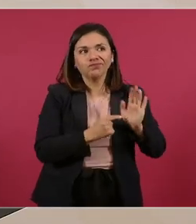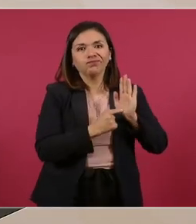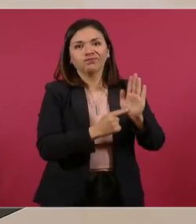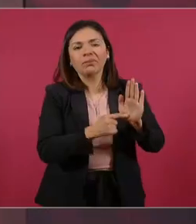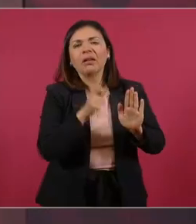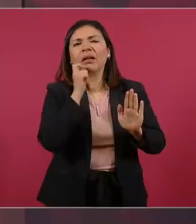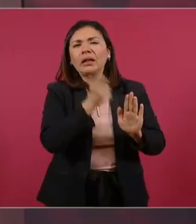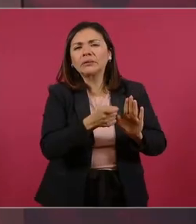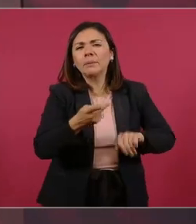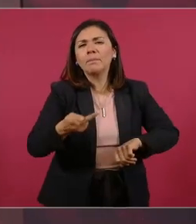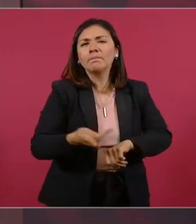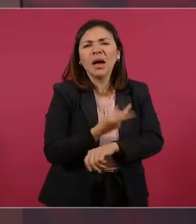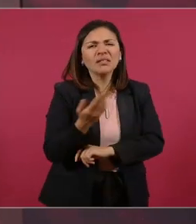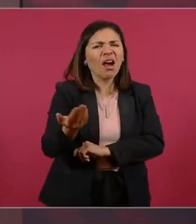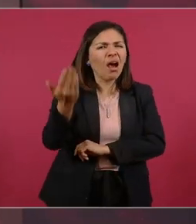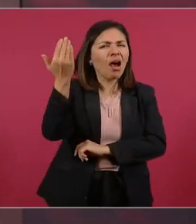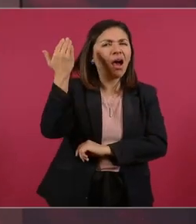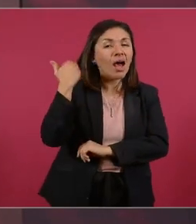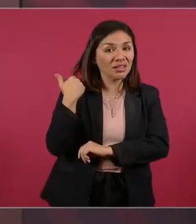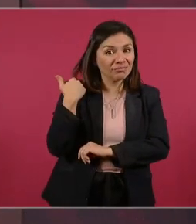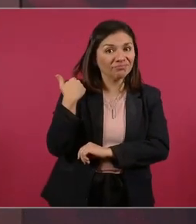sucedía